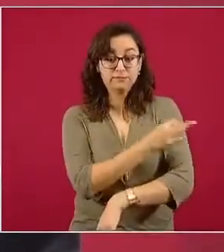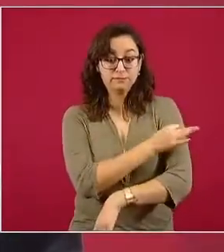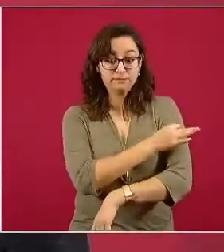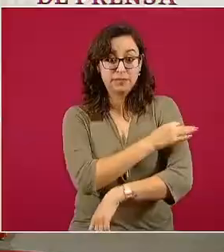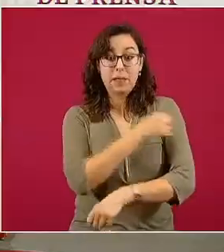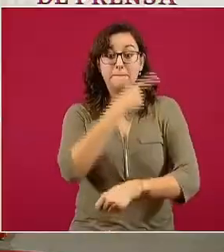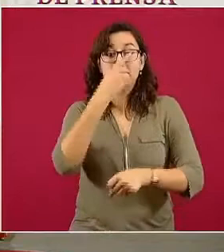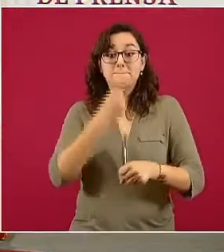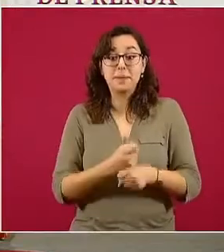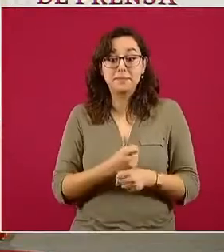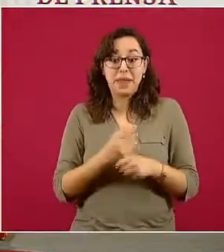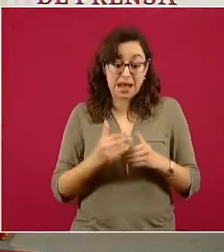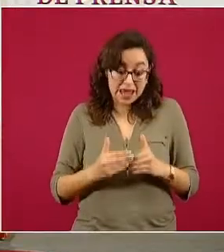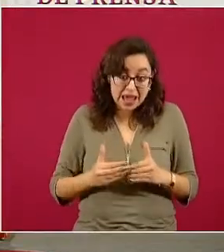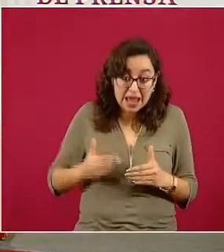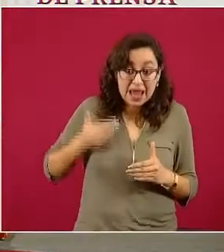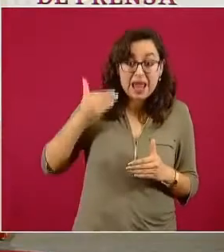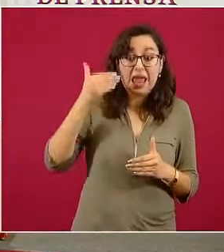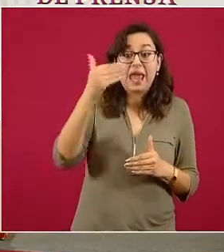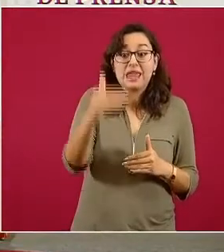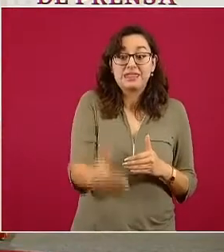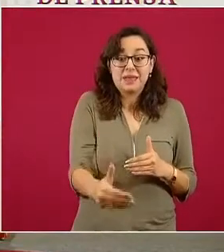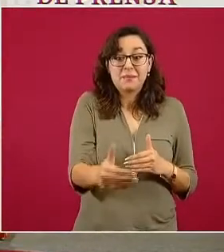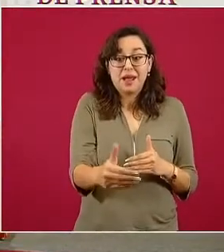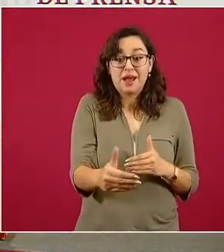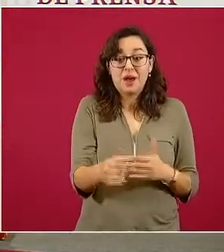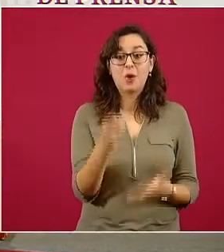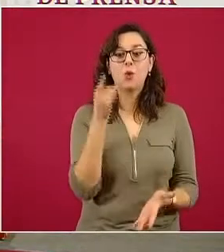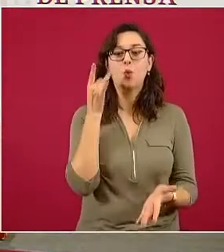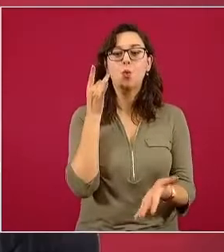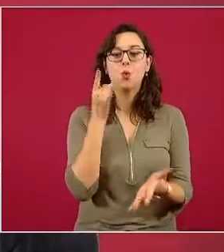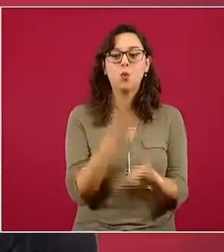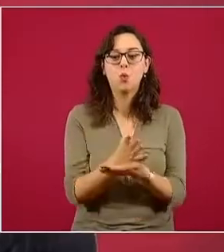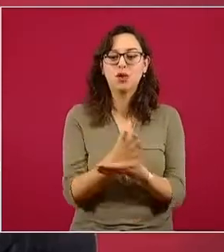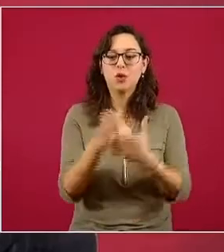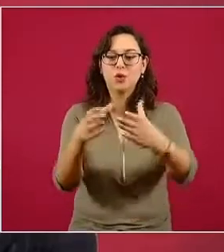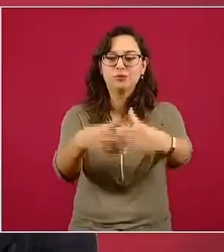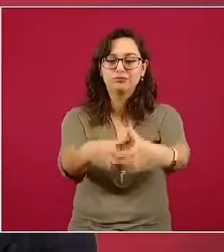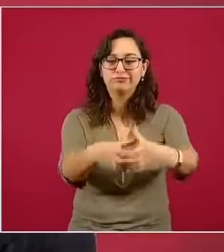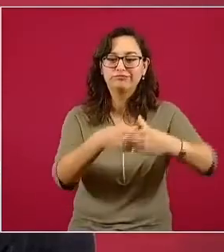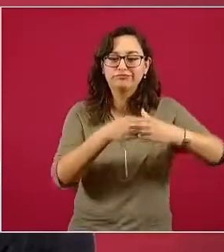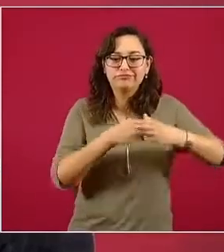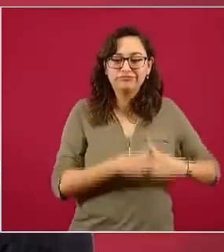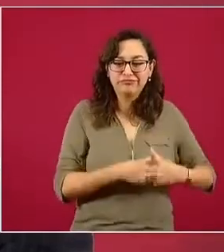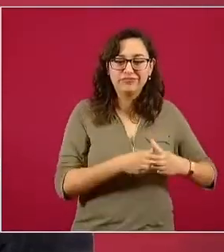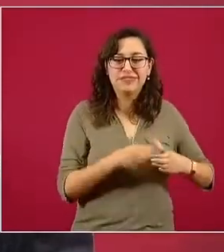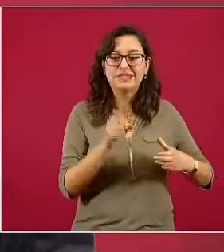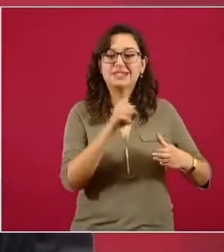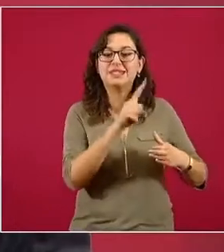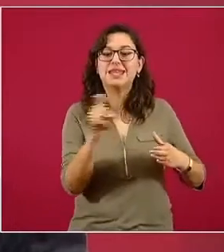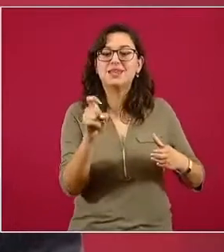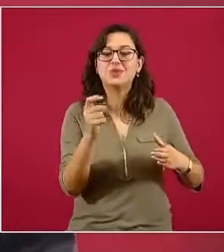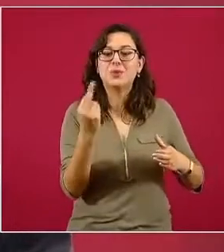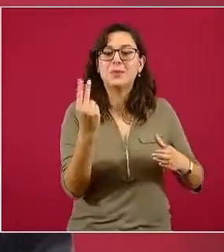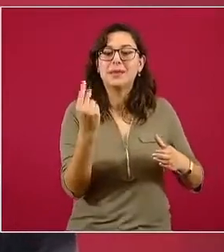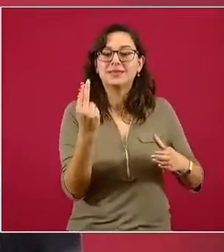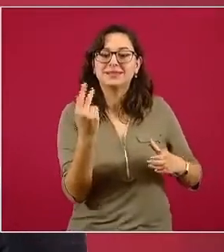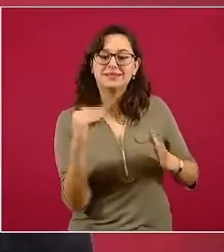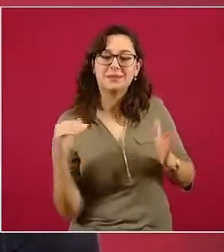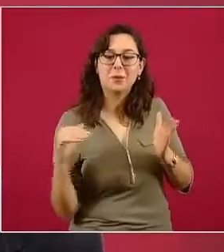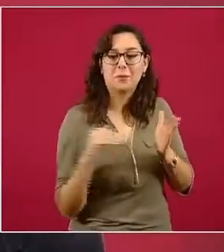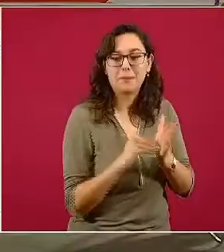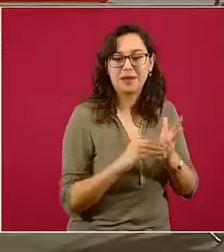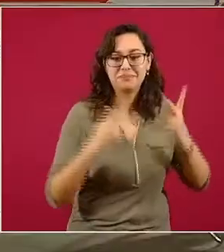1 es tan solo el conjunto reducido de 125,000 personas que serán vacunadas tan pronto lleguen